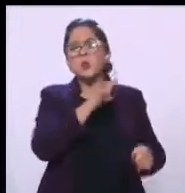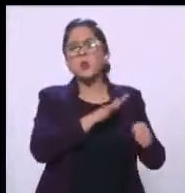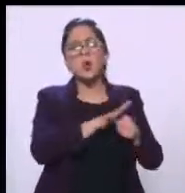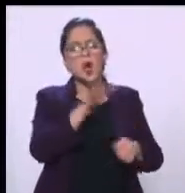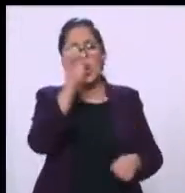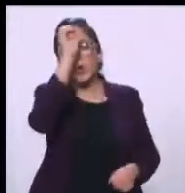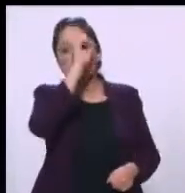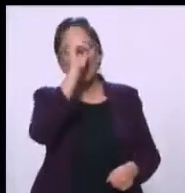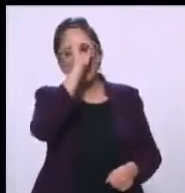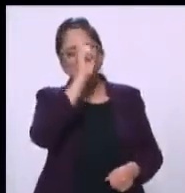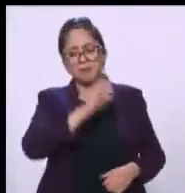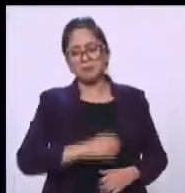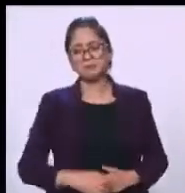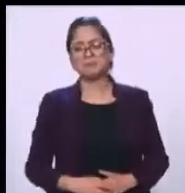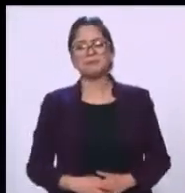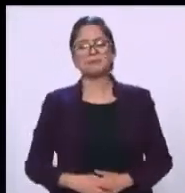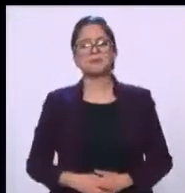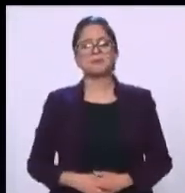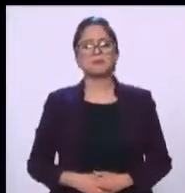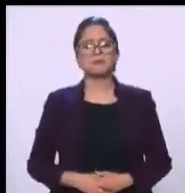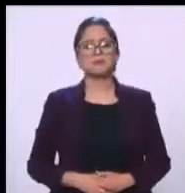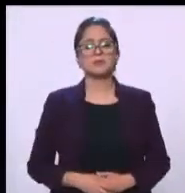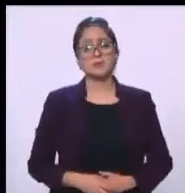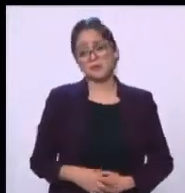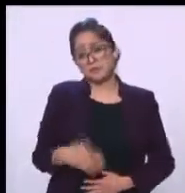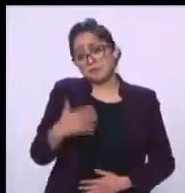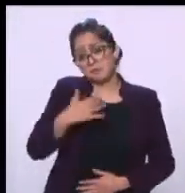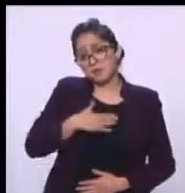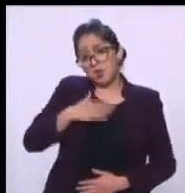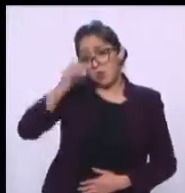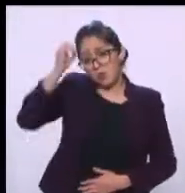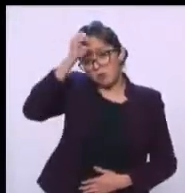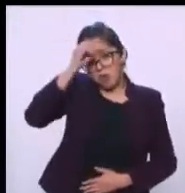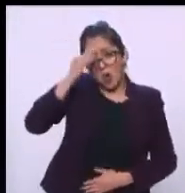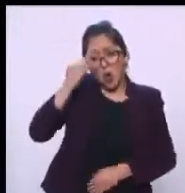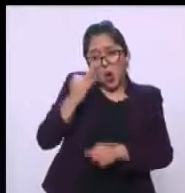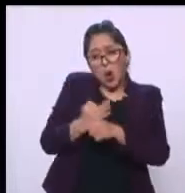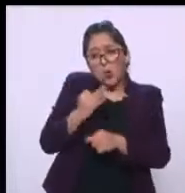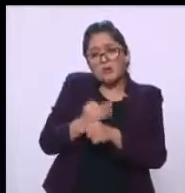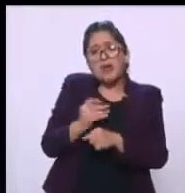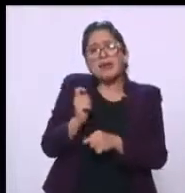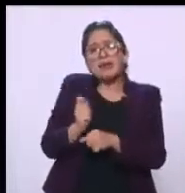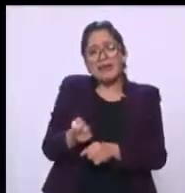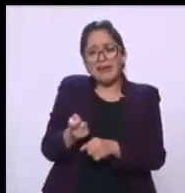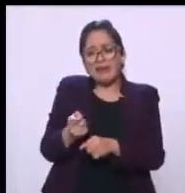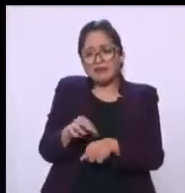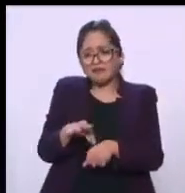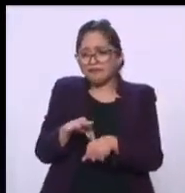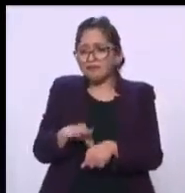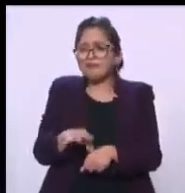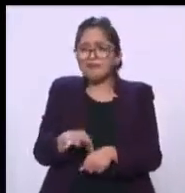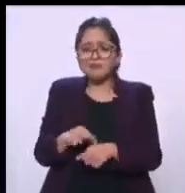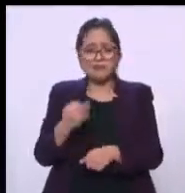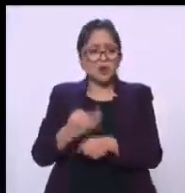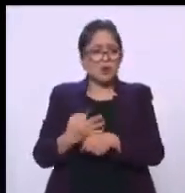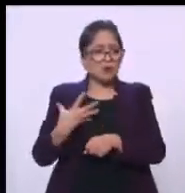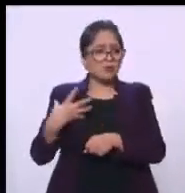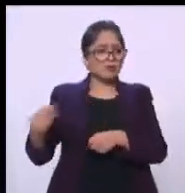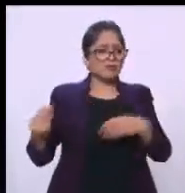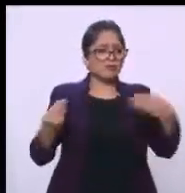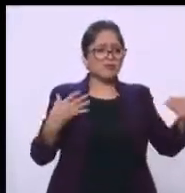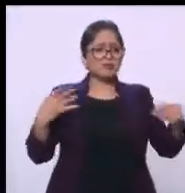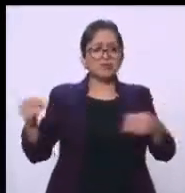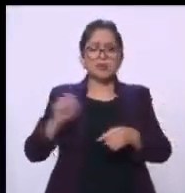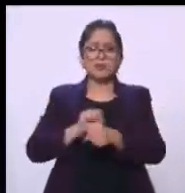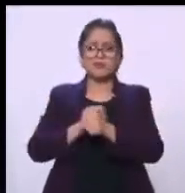pandemia, hablando de lo que están atravesando en el presente las personas jóvenes, ha desnudado algunas de las graves carencias que